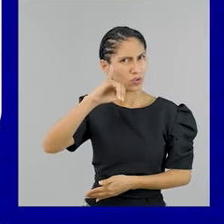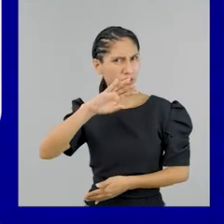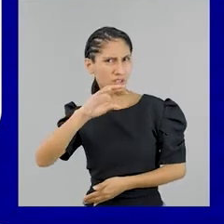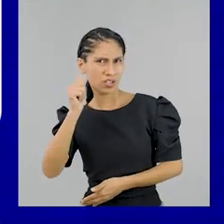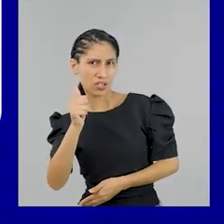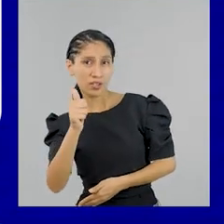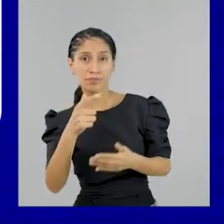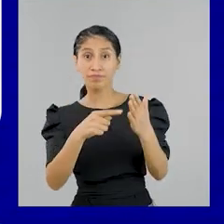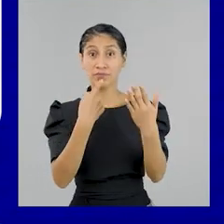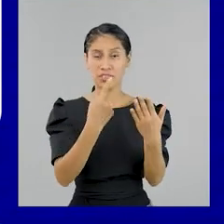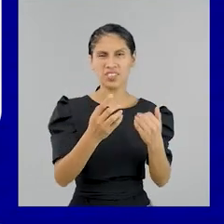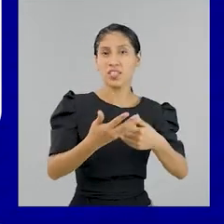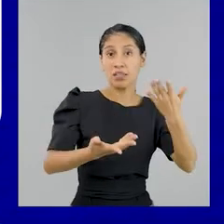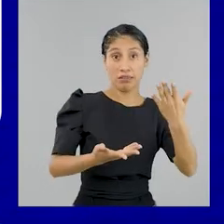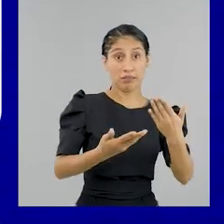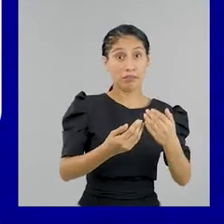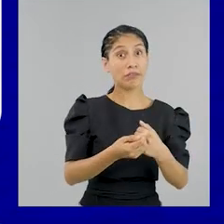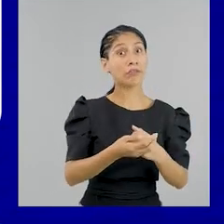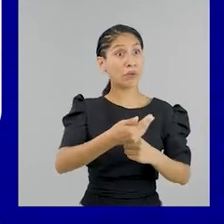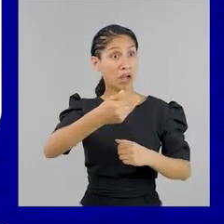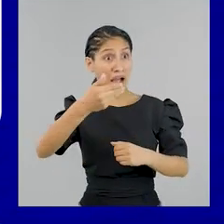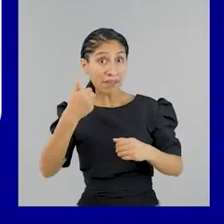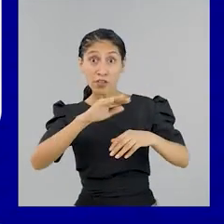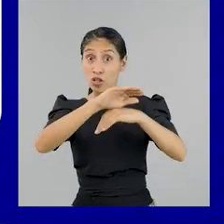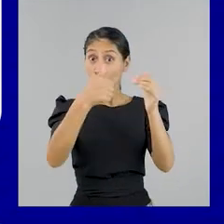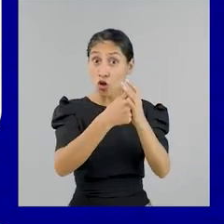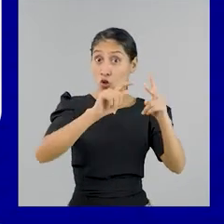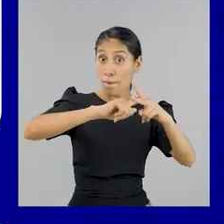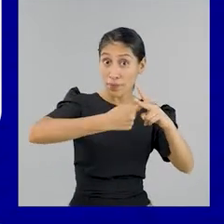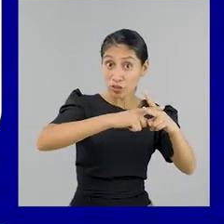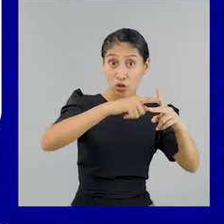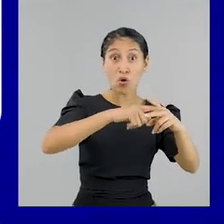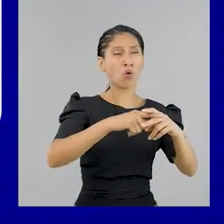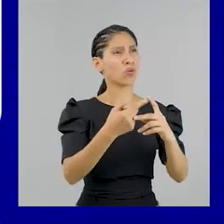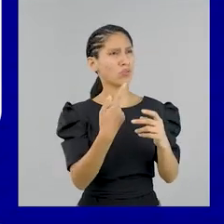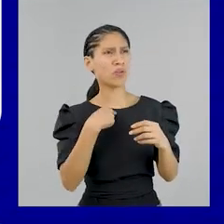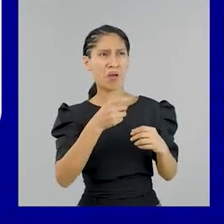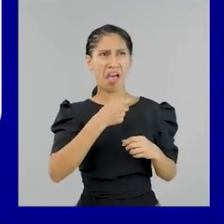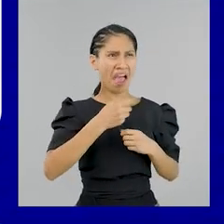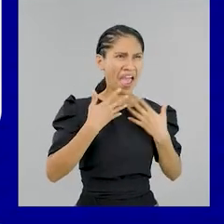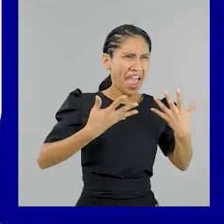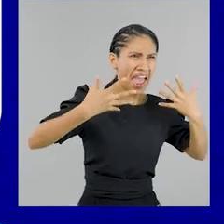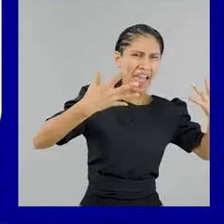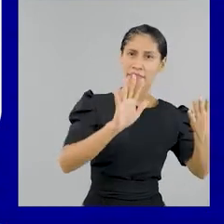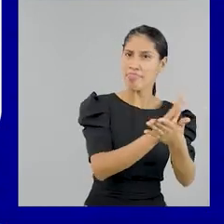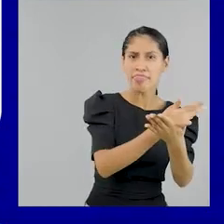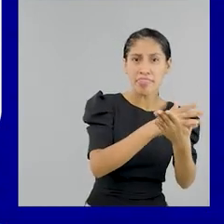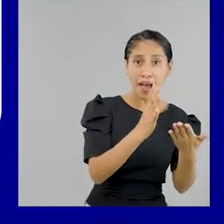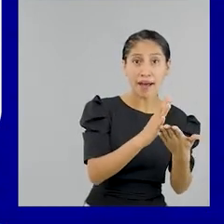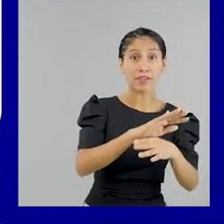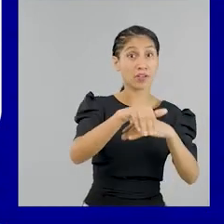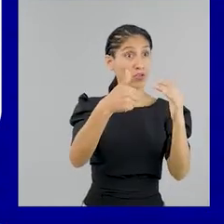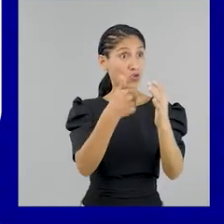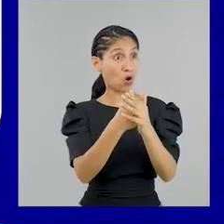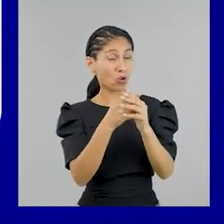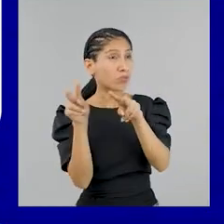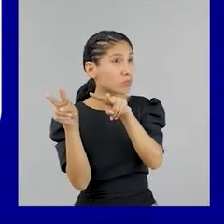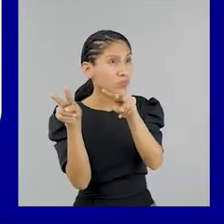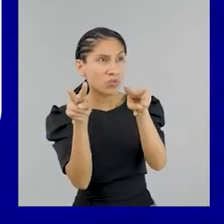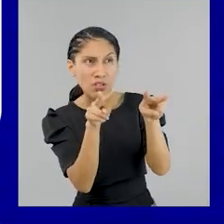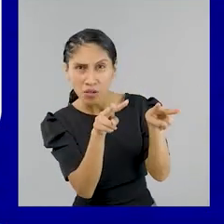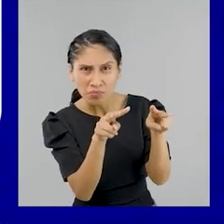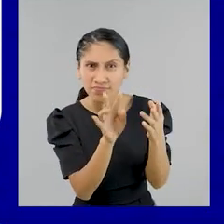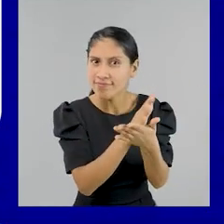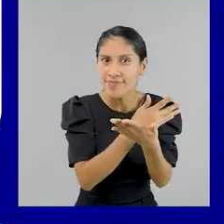Hace 2 horas, cuando todo comenzó, la gente no gritaba. Nadie levantaba los puños ni cerraba los ojos, ni miraba